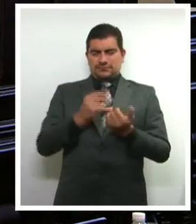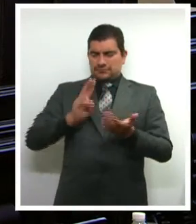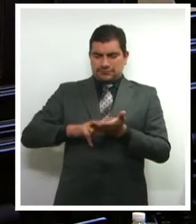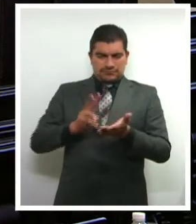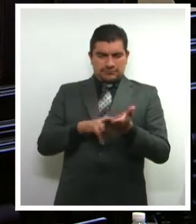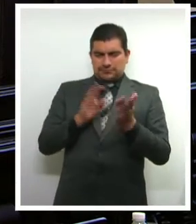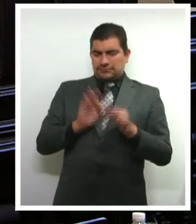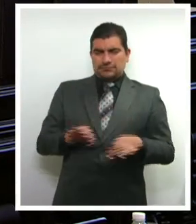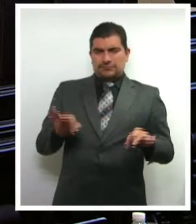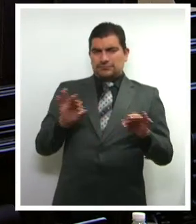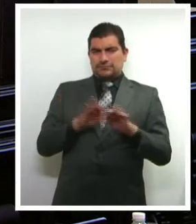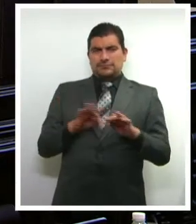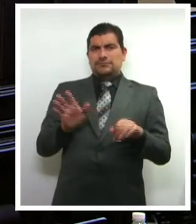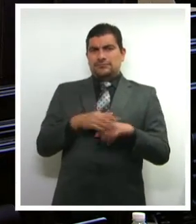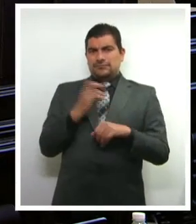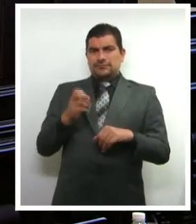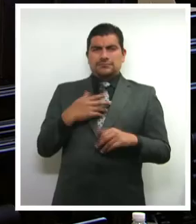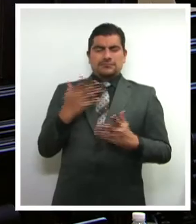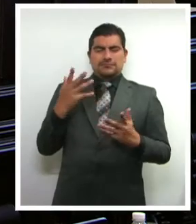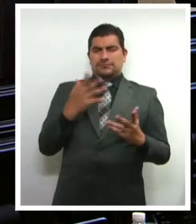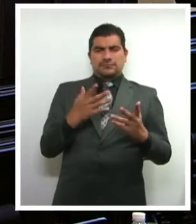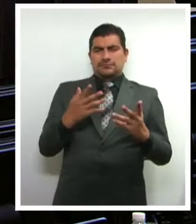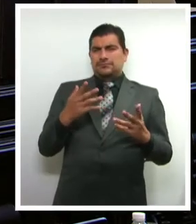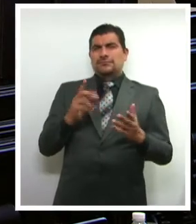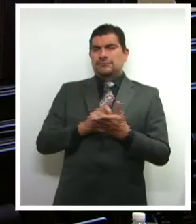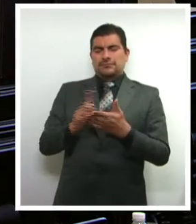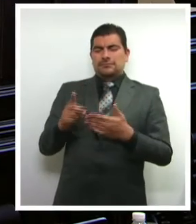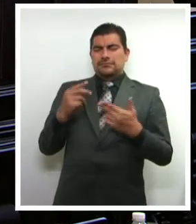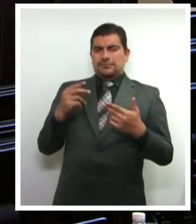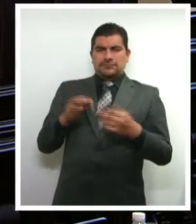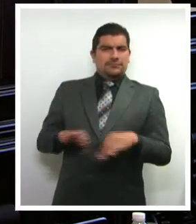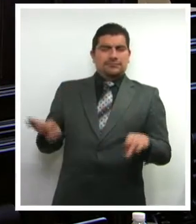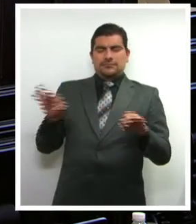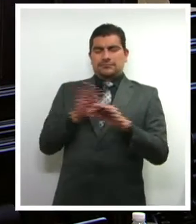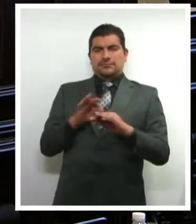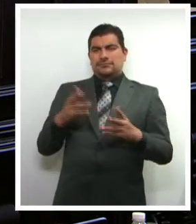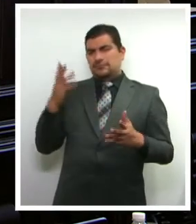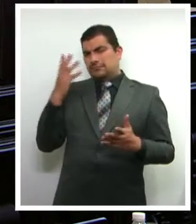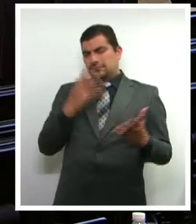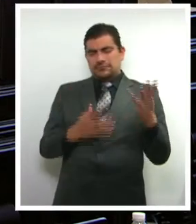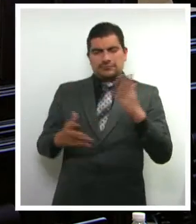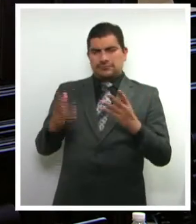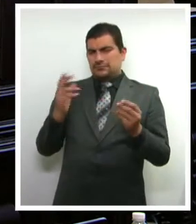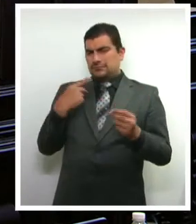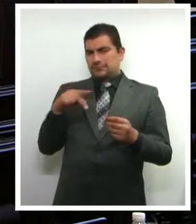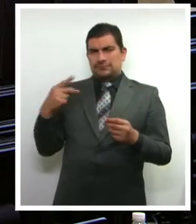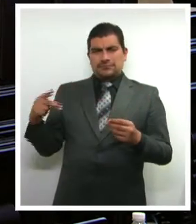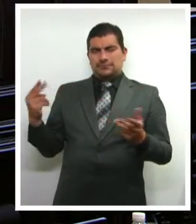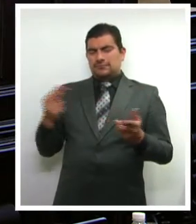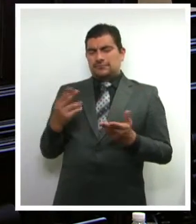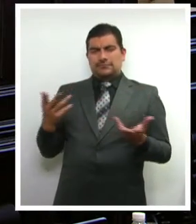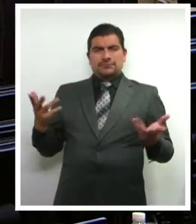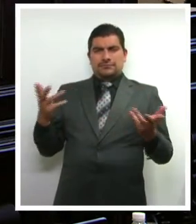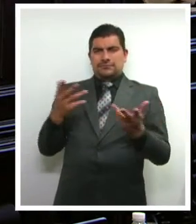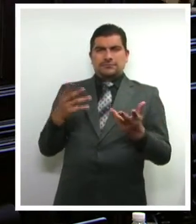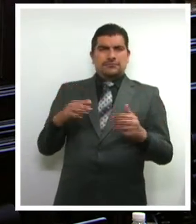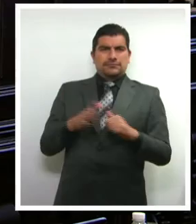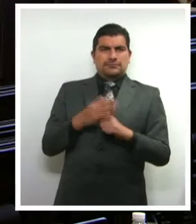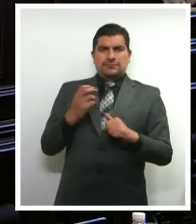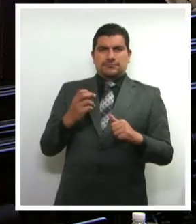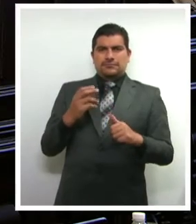forma tergiversar sus derechos fundamentales, confundiendo sus necesidades y